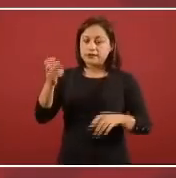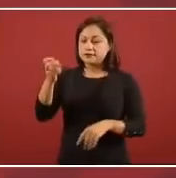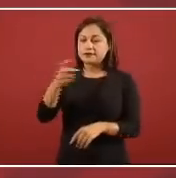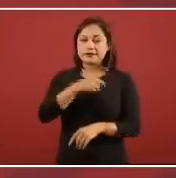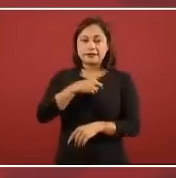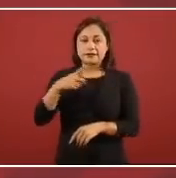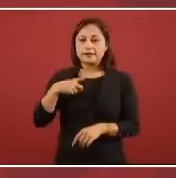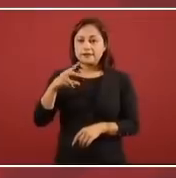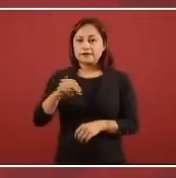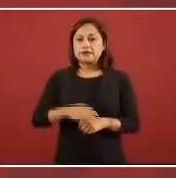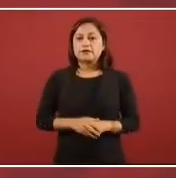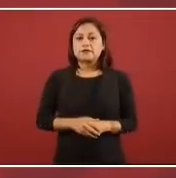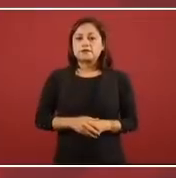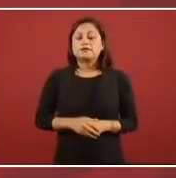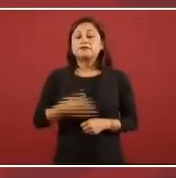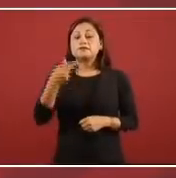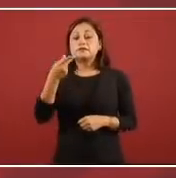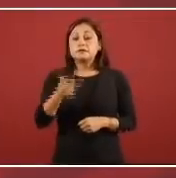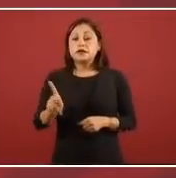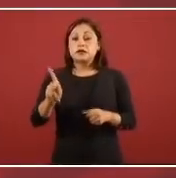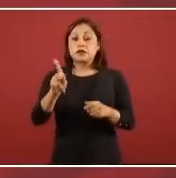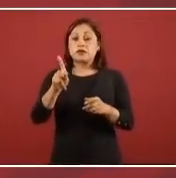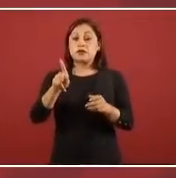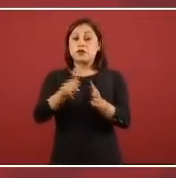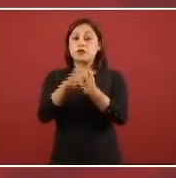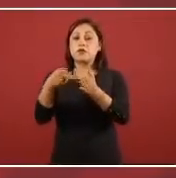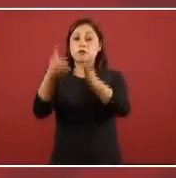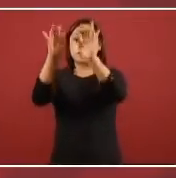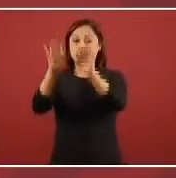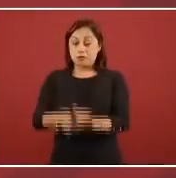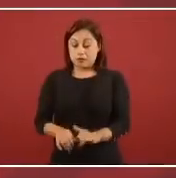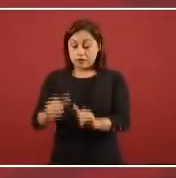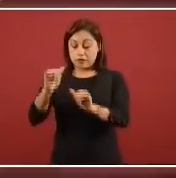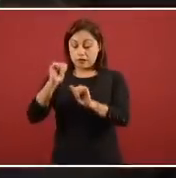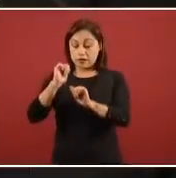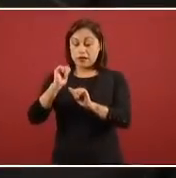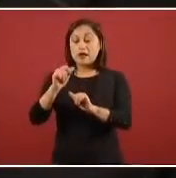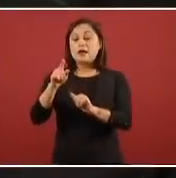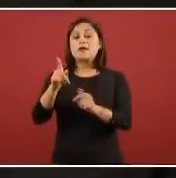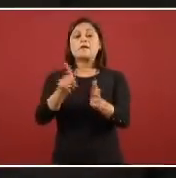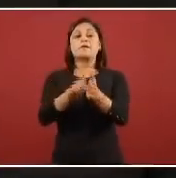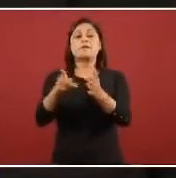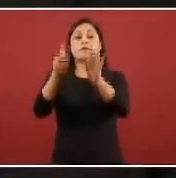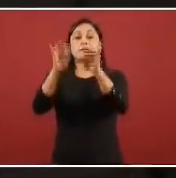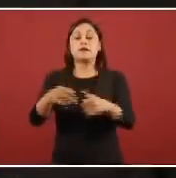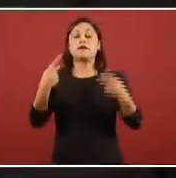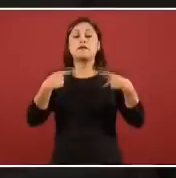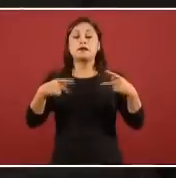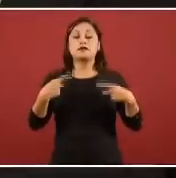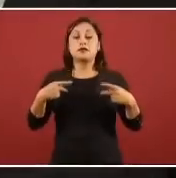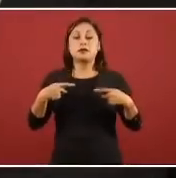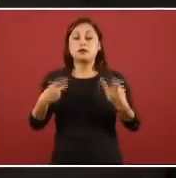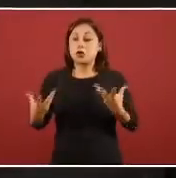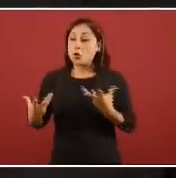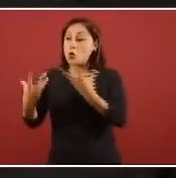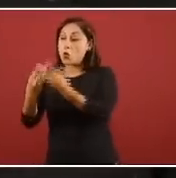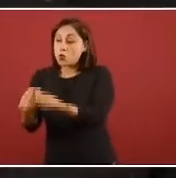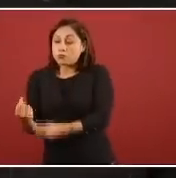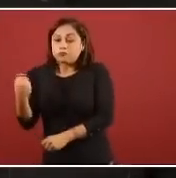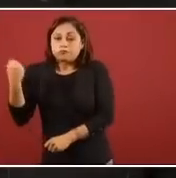El periodista no debe de estar al servicio del poder. Y eso era lo que sucedía